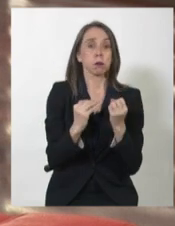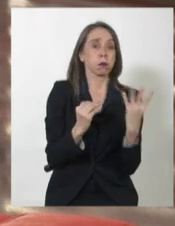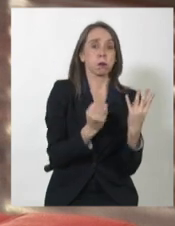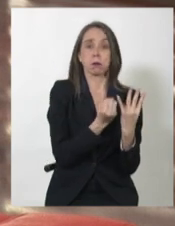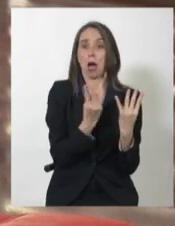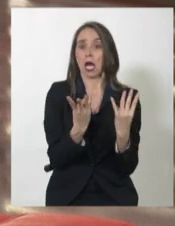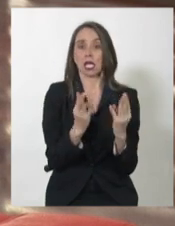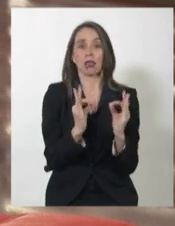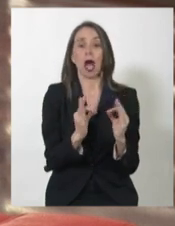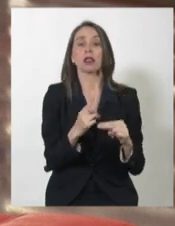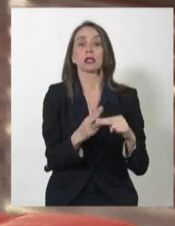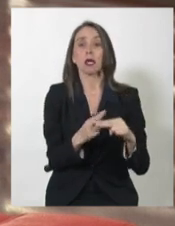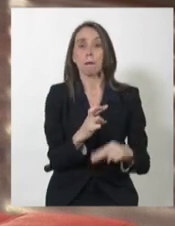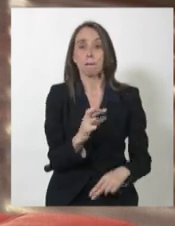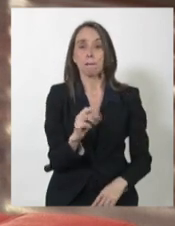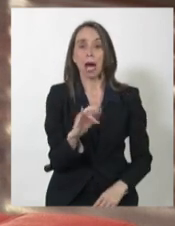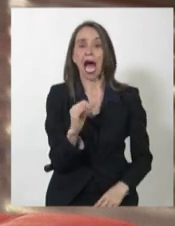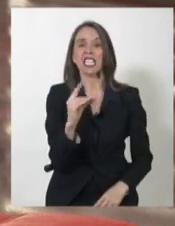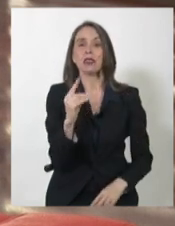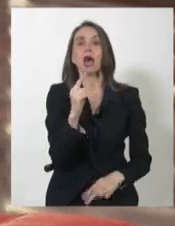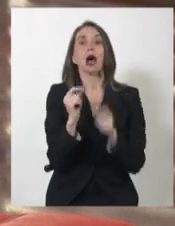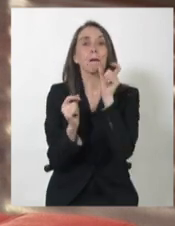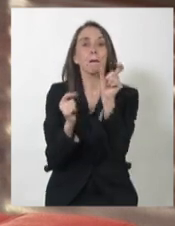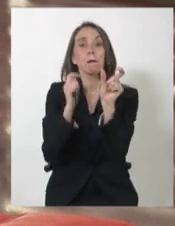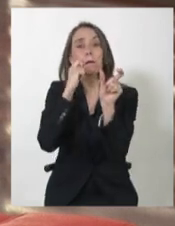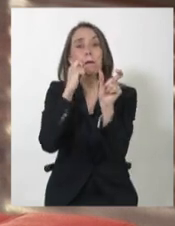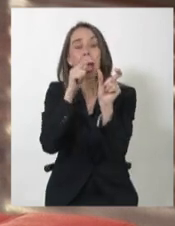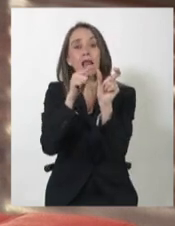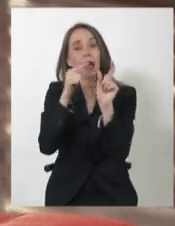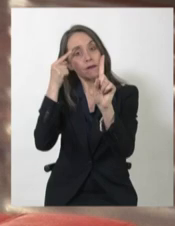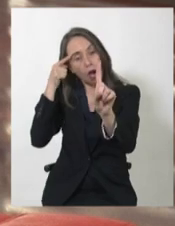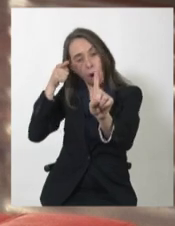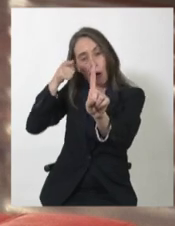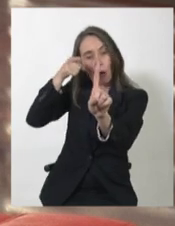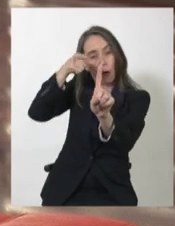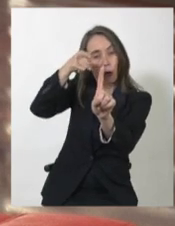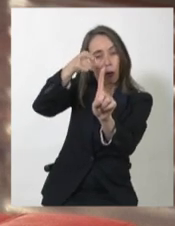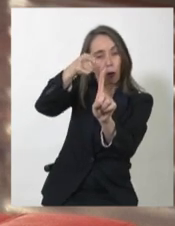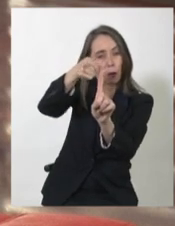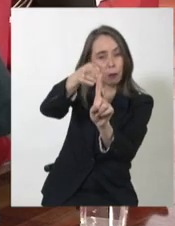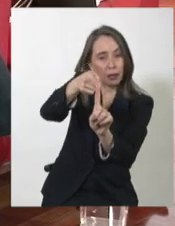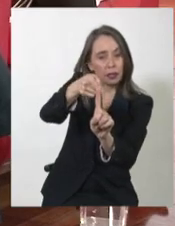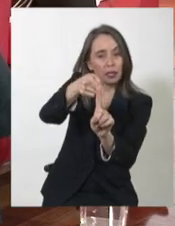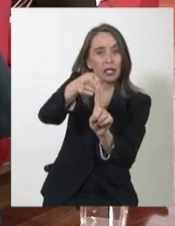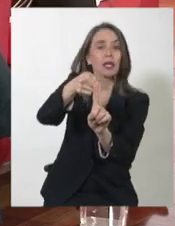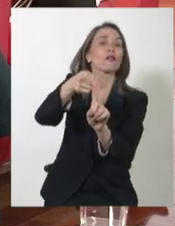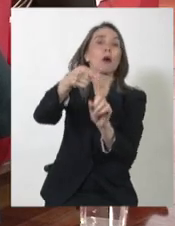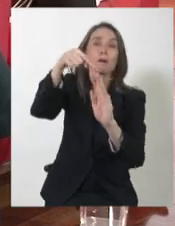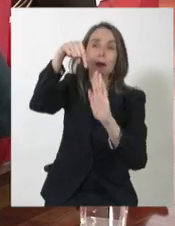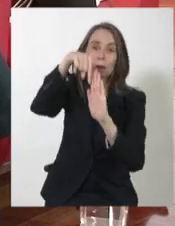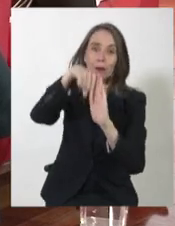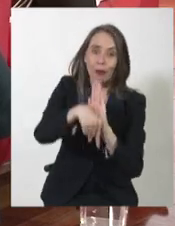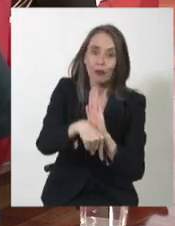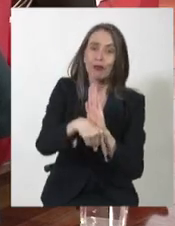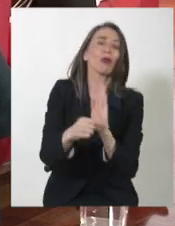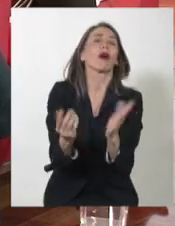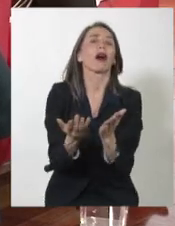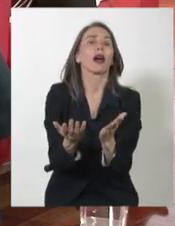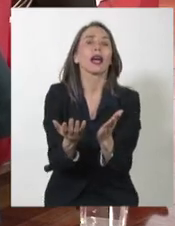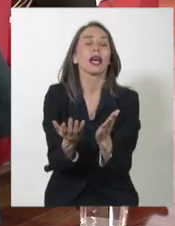y debe ser así, porque la paridad tiene un trasfondo y un propósito más sustantivo, ¿no? Que